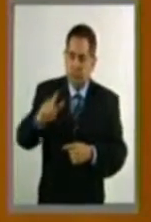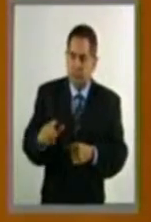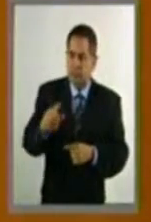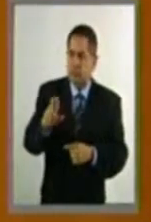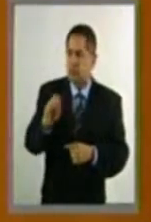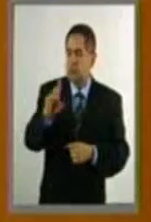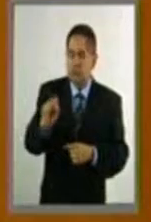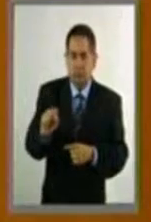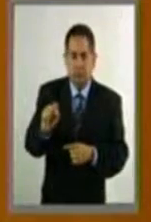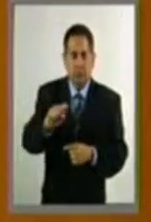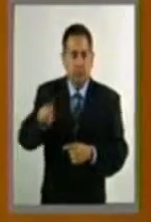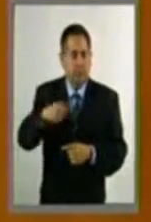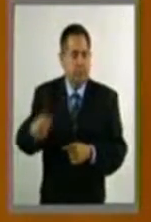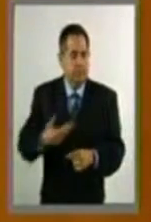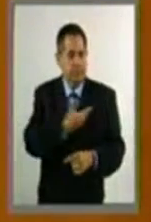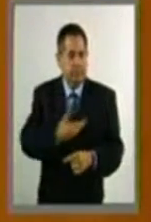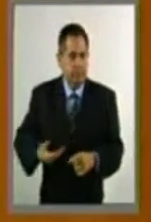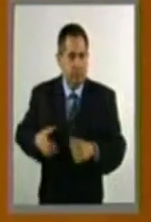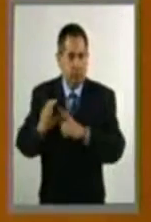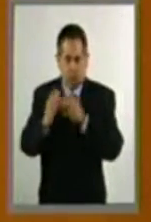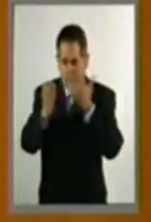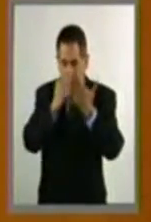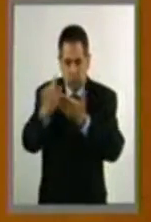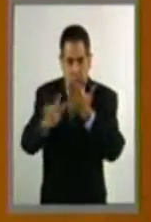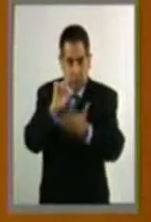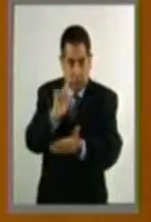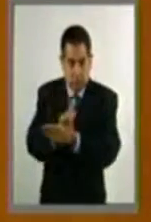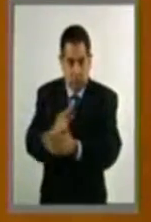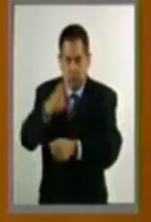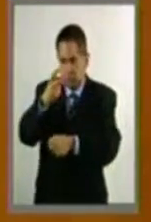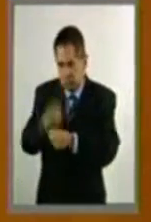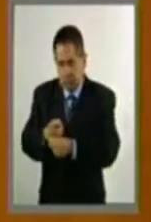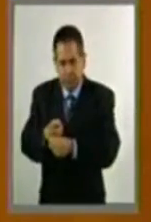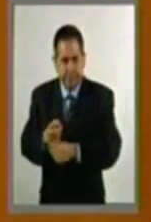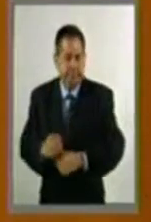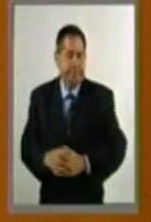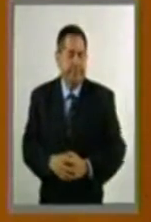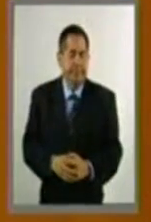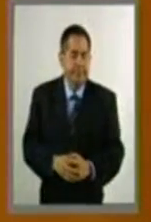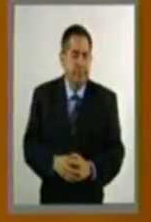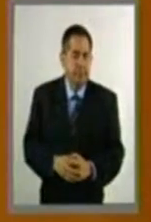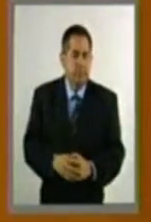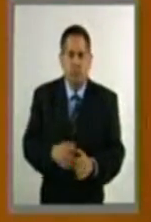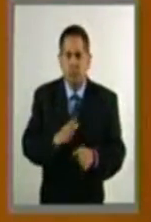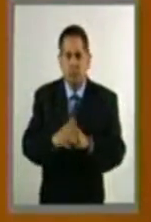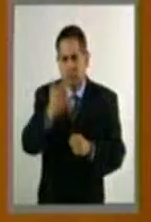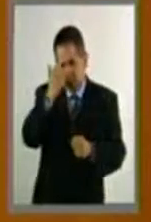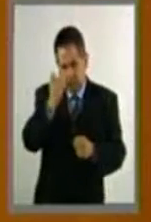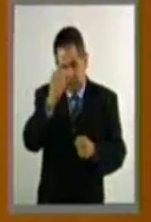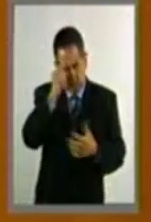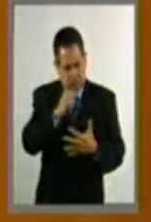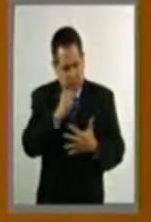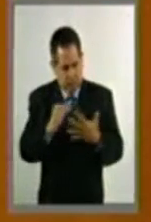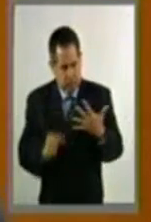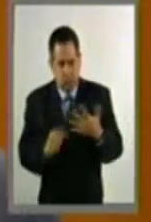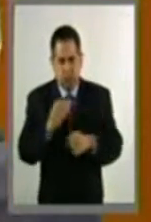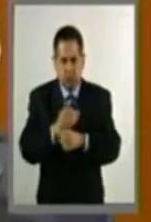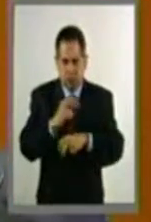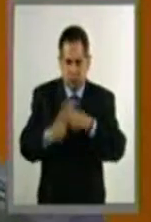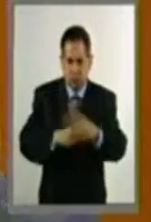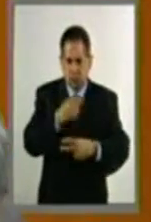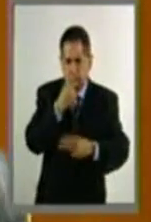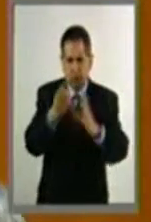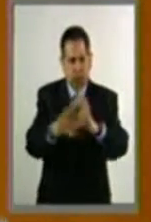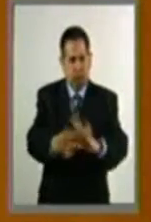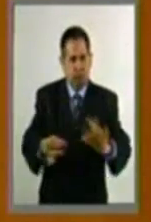Robles Montoya, presidente de la Comisión de Estudios Legislativos Segunda. Por las razones que ahora expondré, el dictamen en